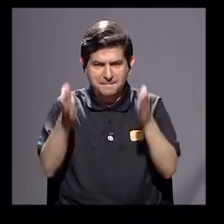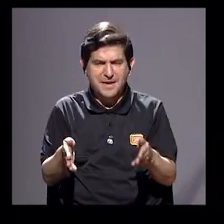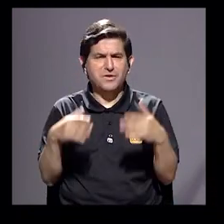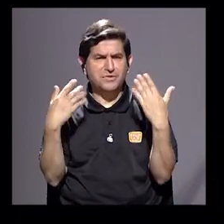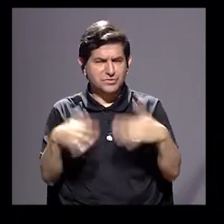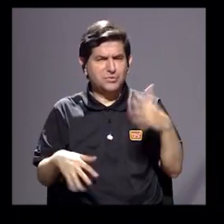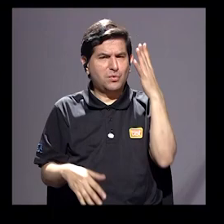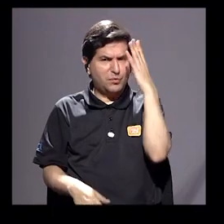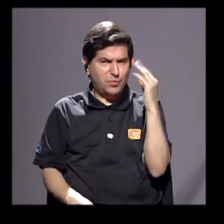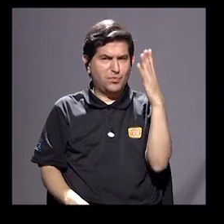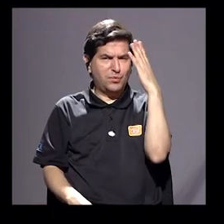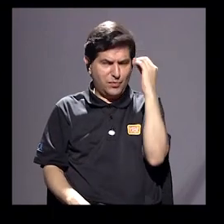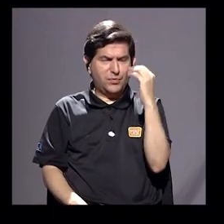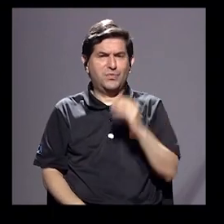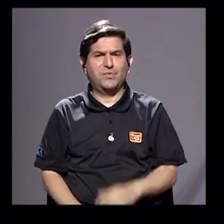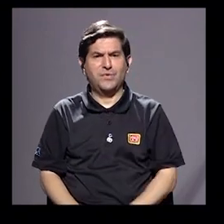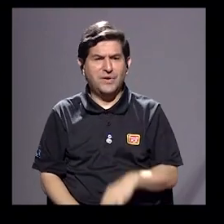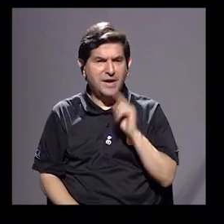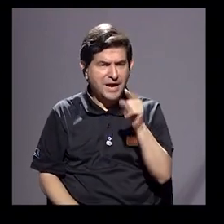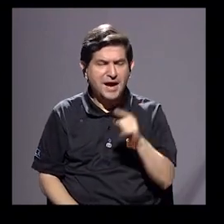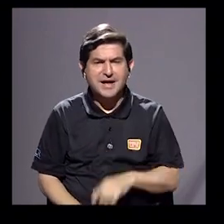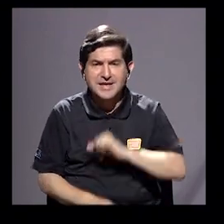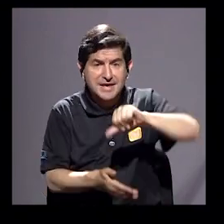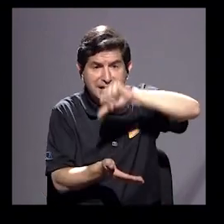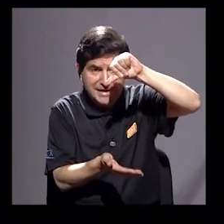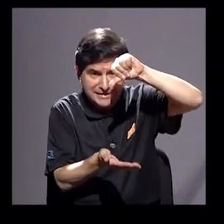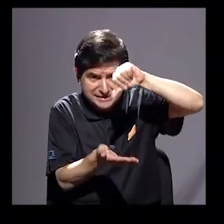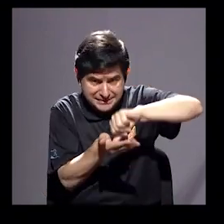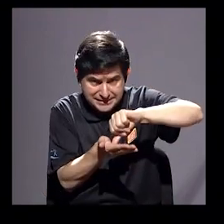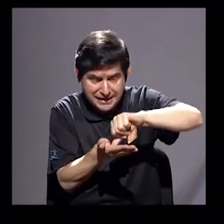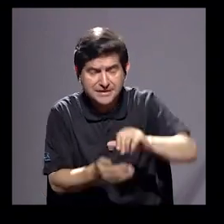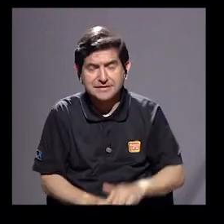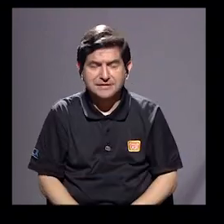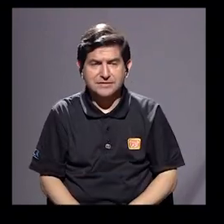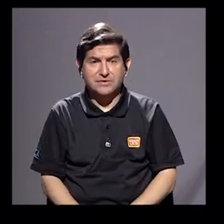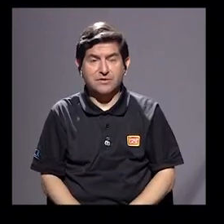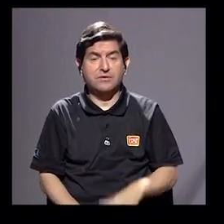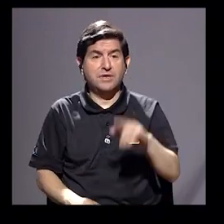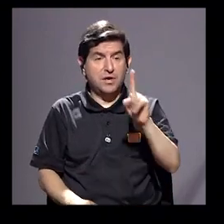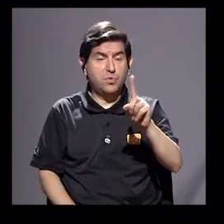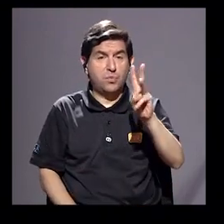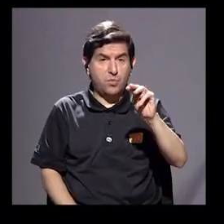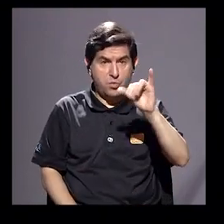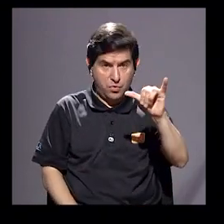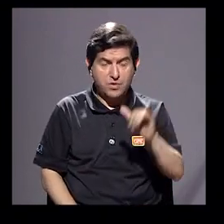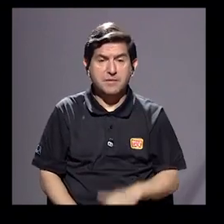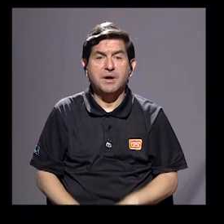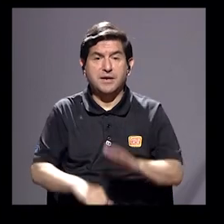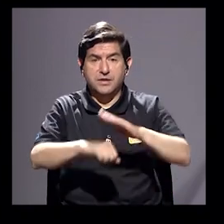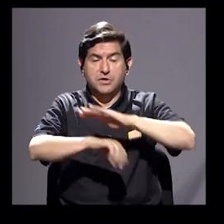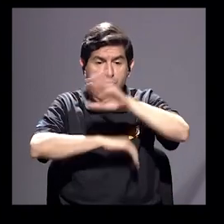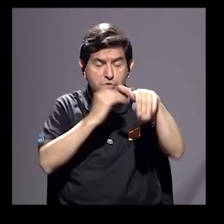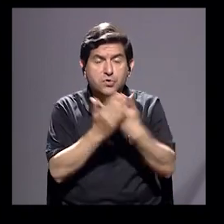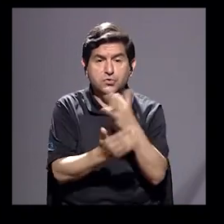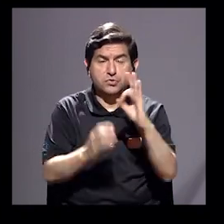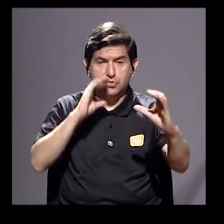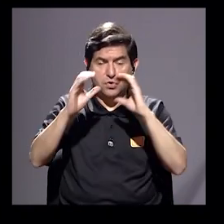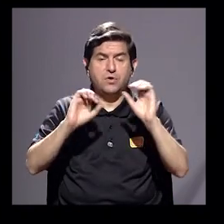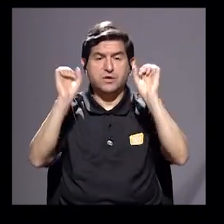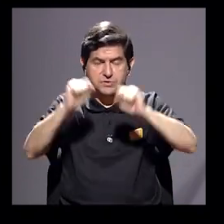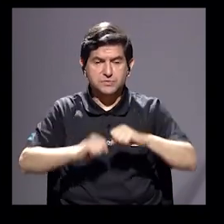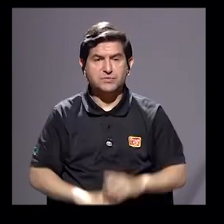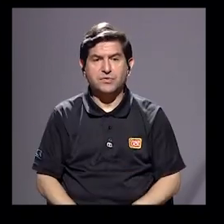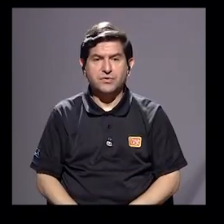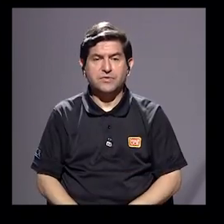tanta experiencia sobre todo estando ahí en el epicentro vídeo de felicitarlos porque el primero de mayo hacen posible que todos los medios podamos